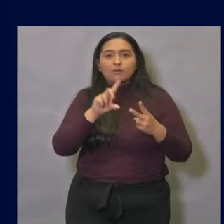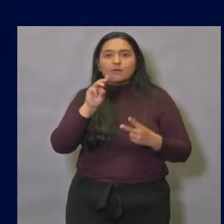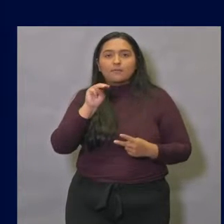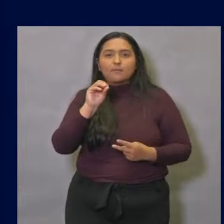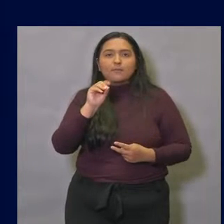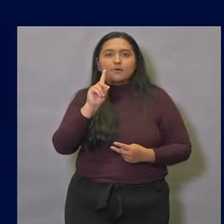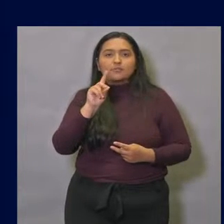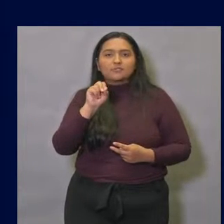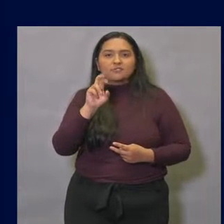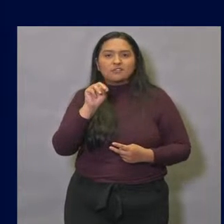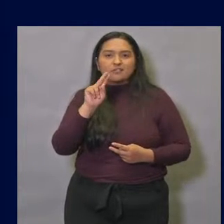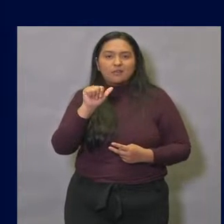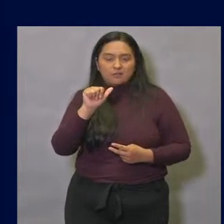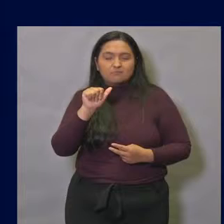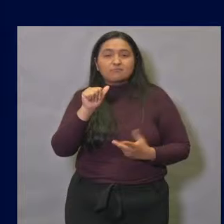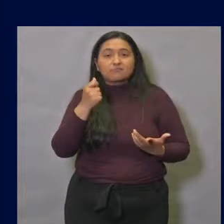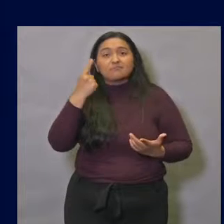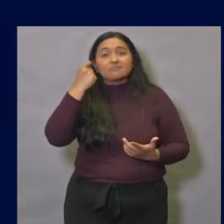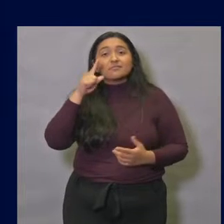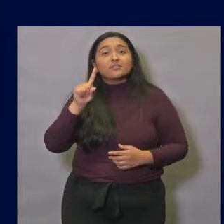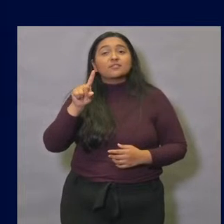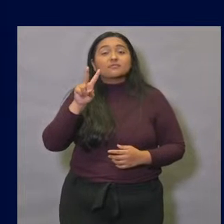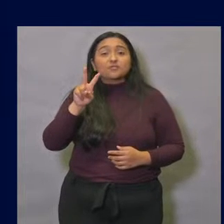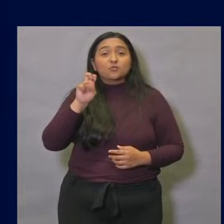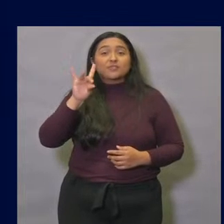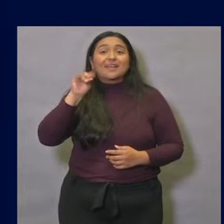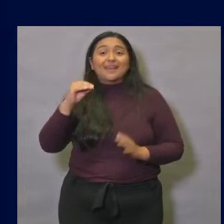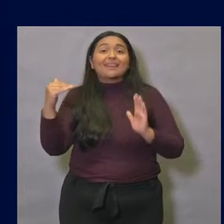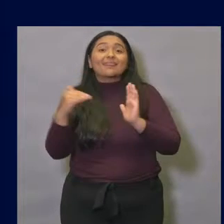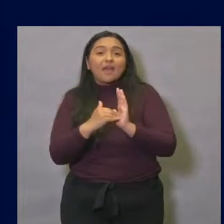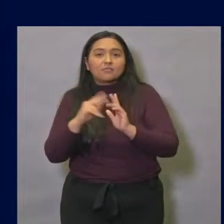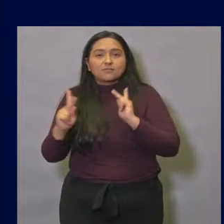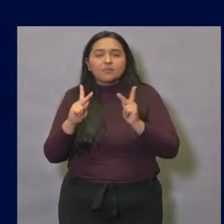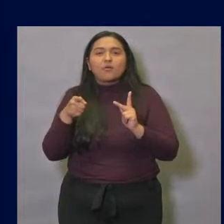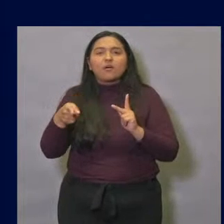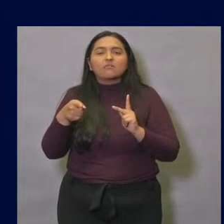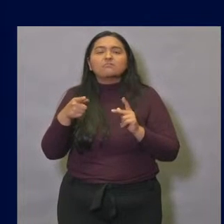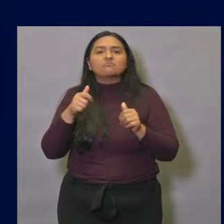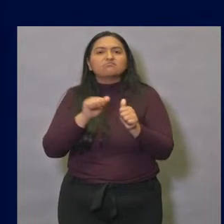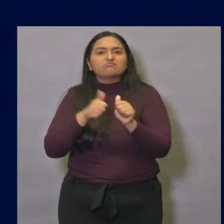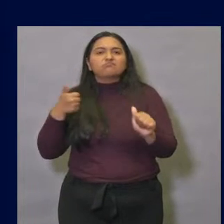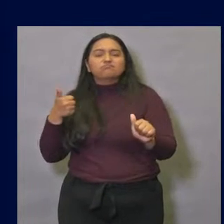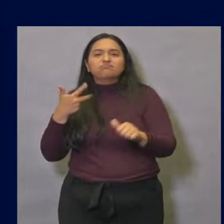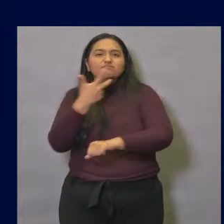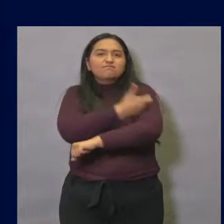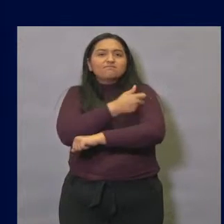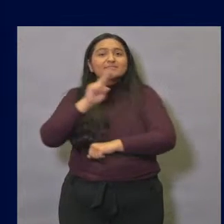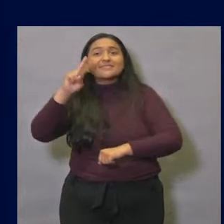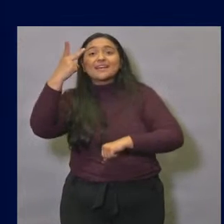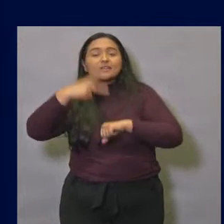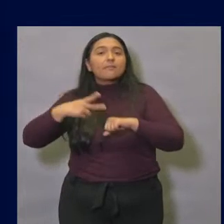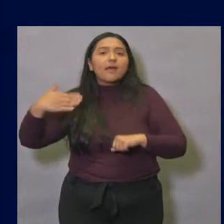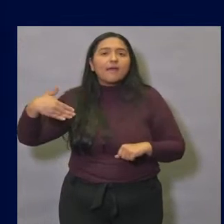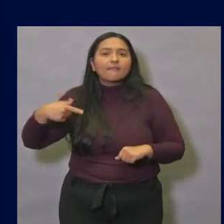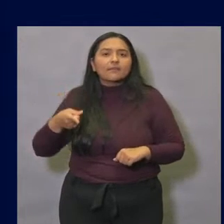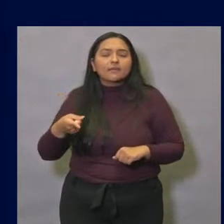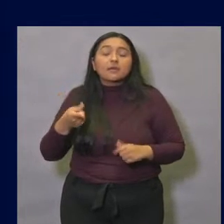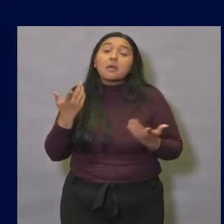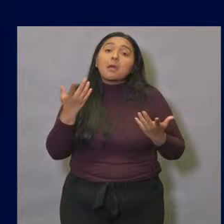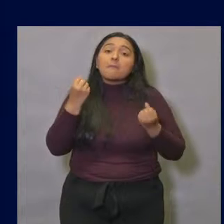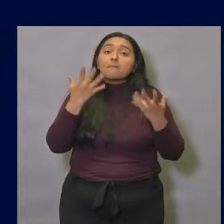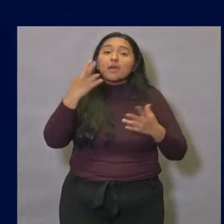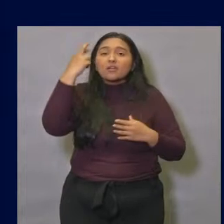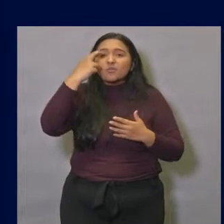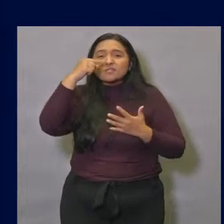280,000 personas están atrasadas para su segunda dosis. Hay muchas razones por las que esto podría